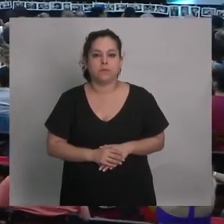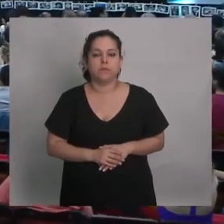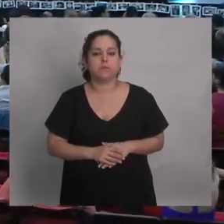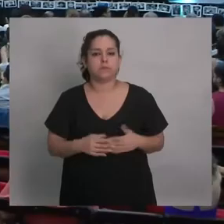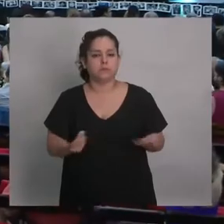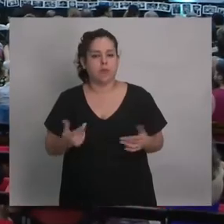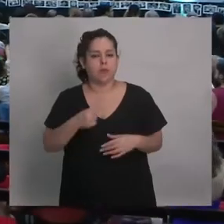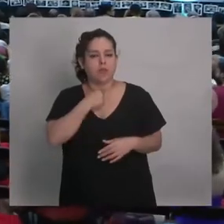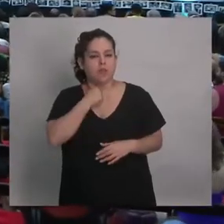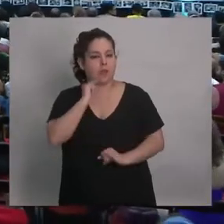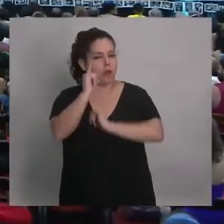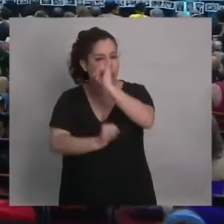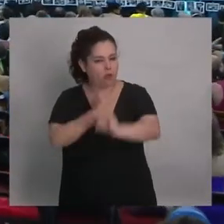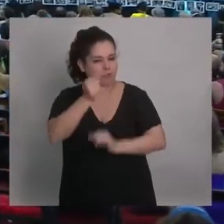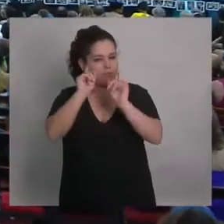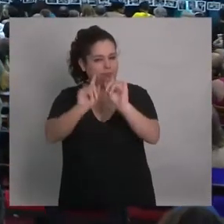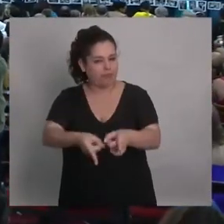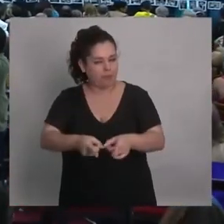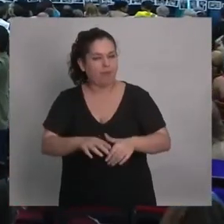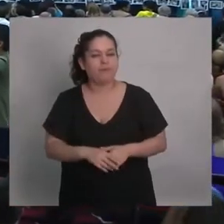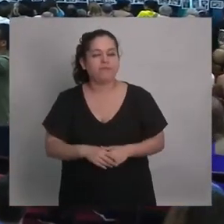y quiero compartir con ustedes algunas reflexiones